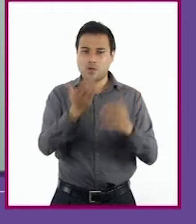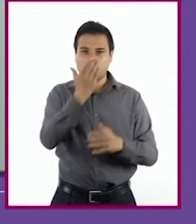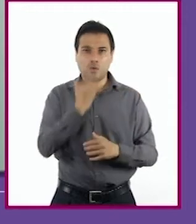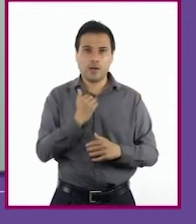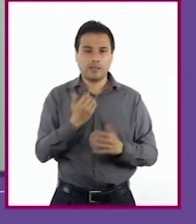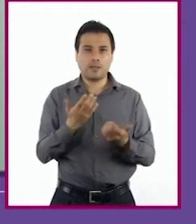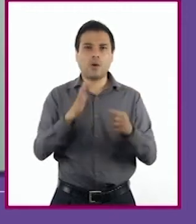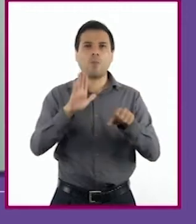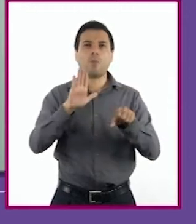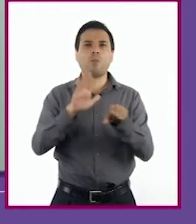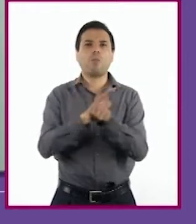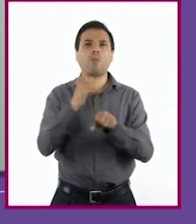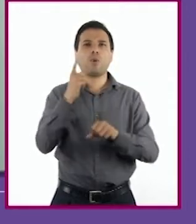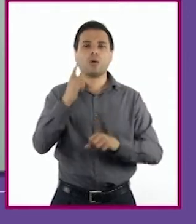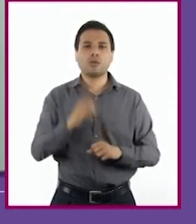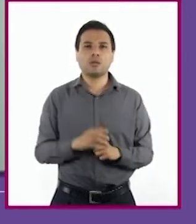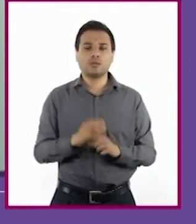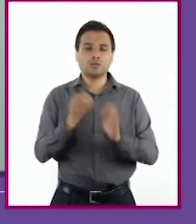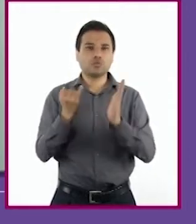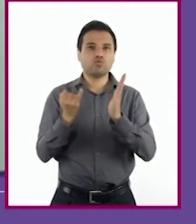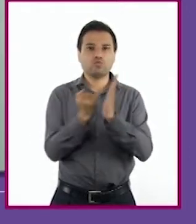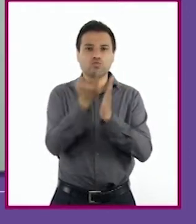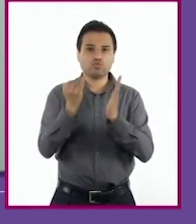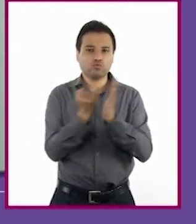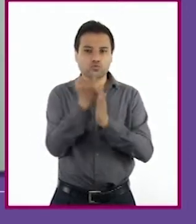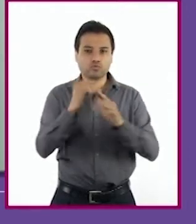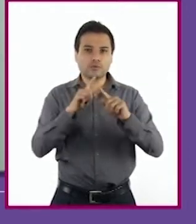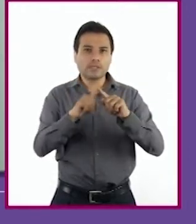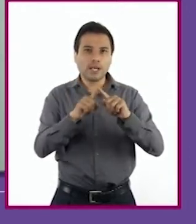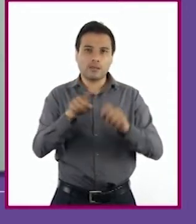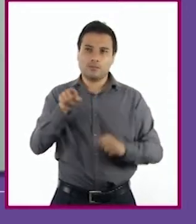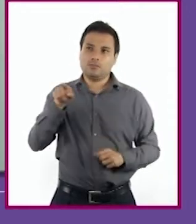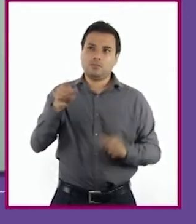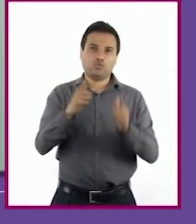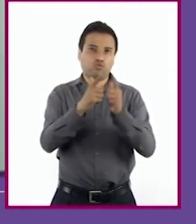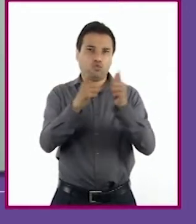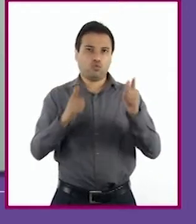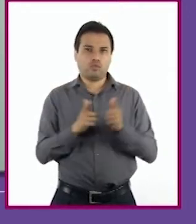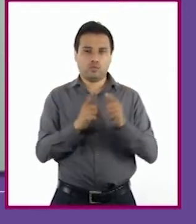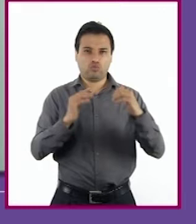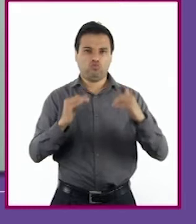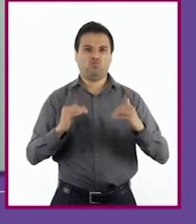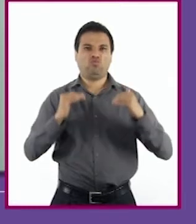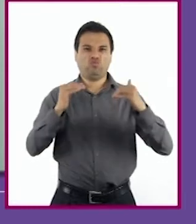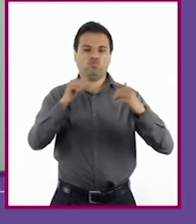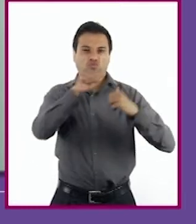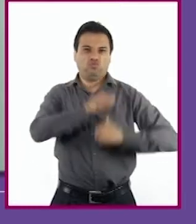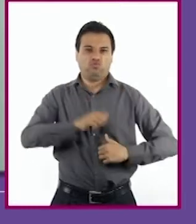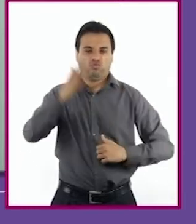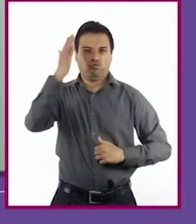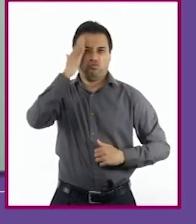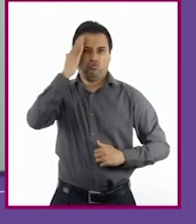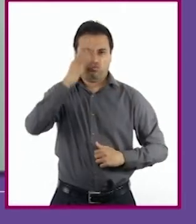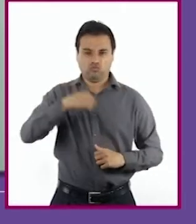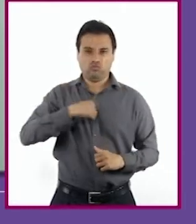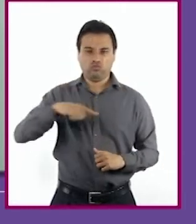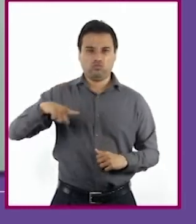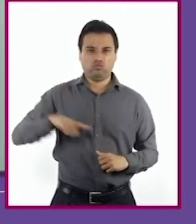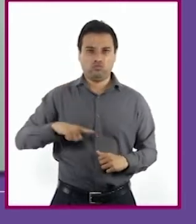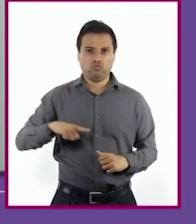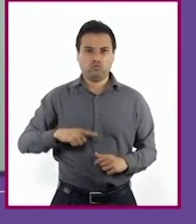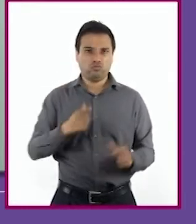pues las decisiones están determinadas por el grupo representante, que se adjudica el poder y